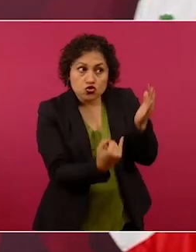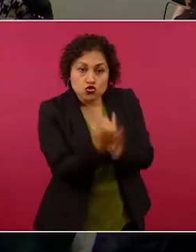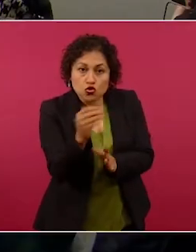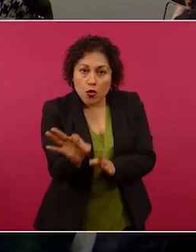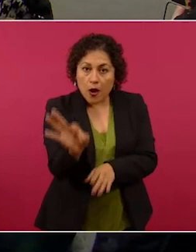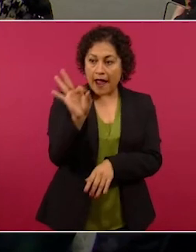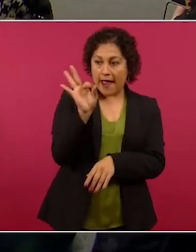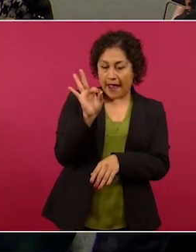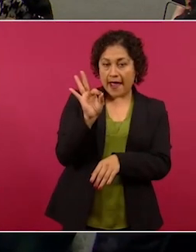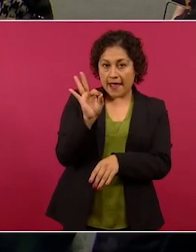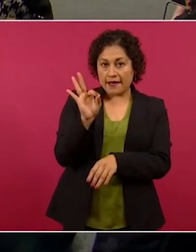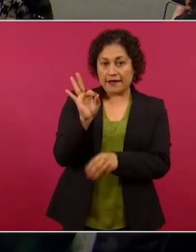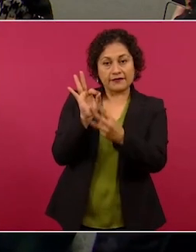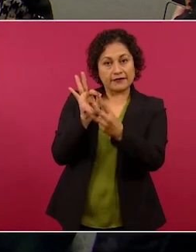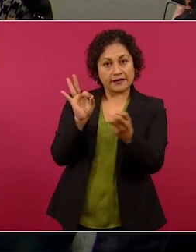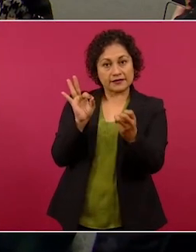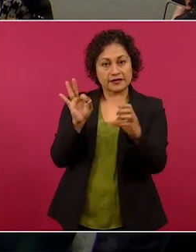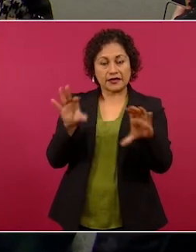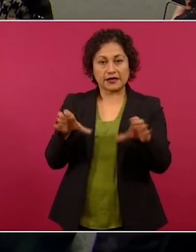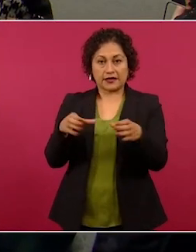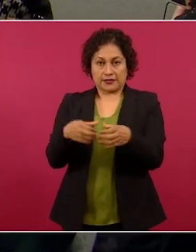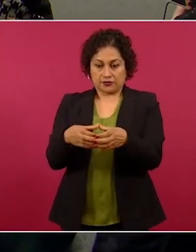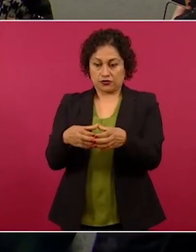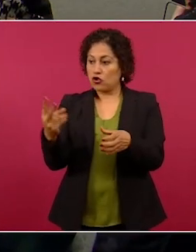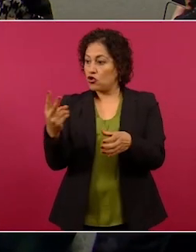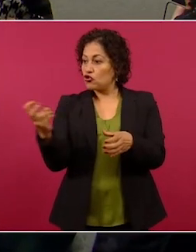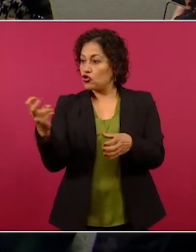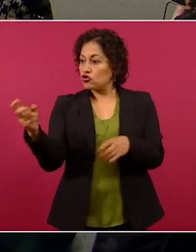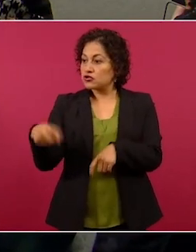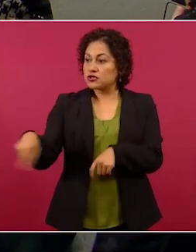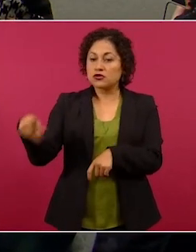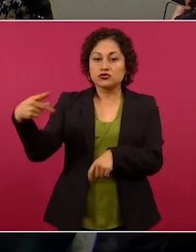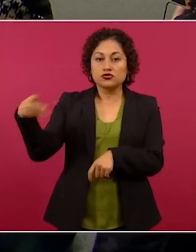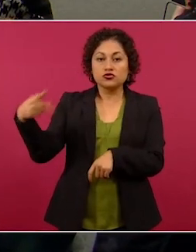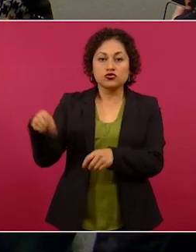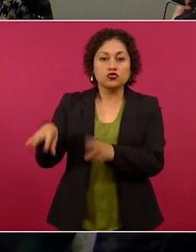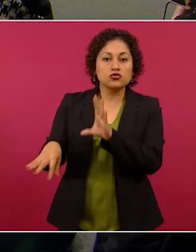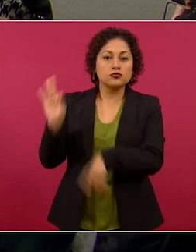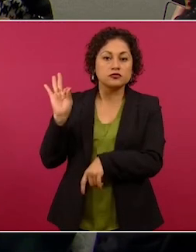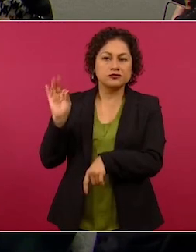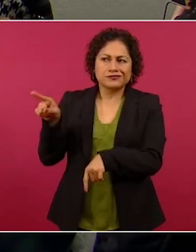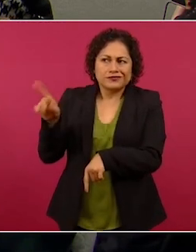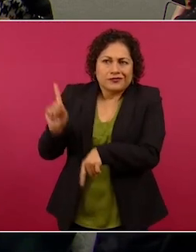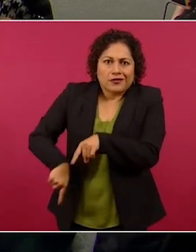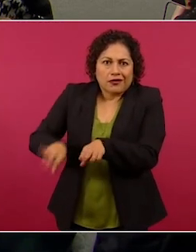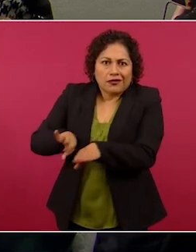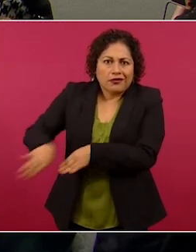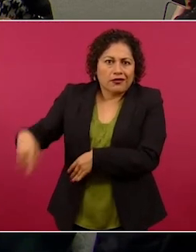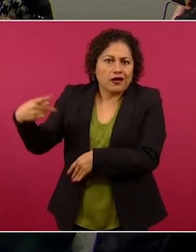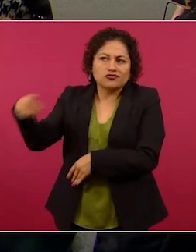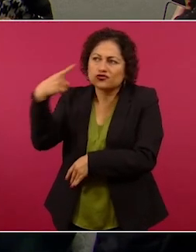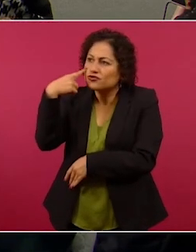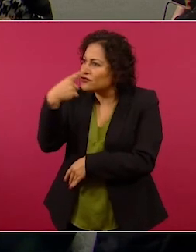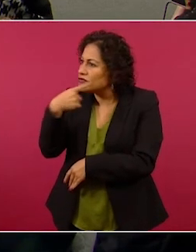no 200 que elige el aparato burocrático de los partidos,